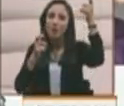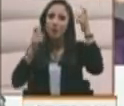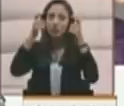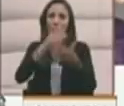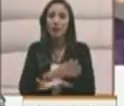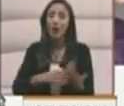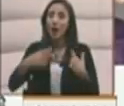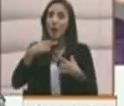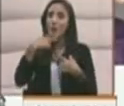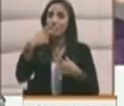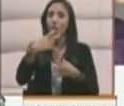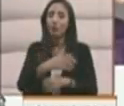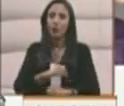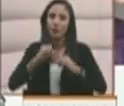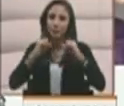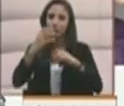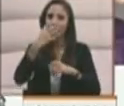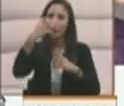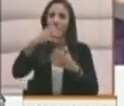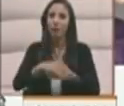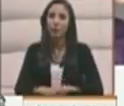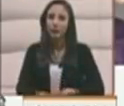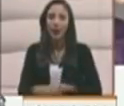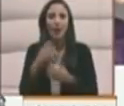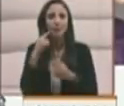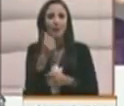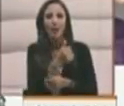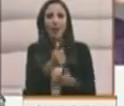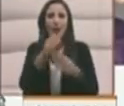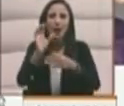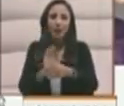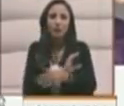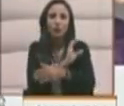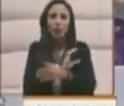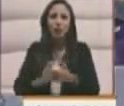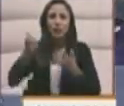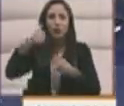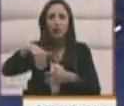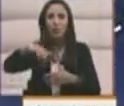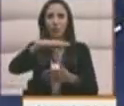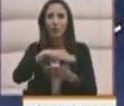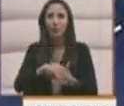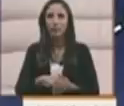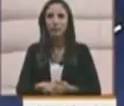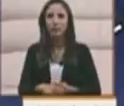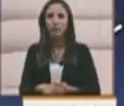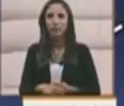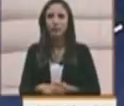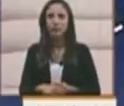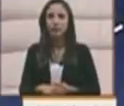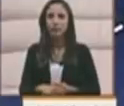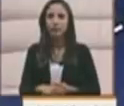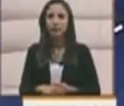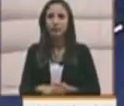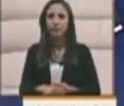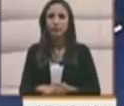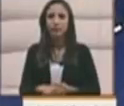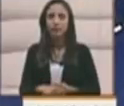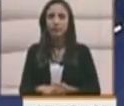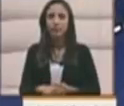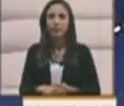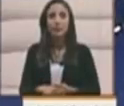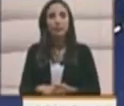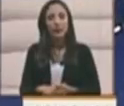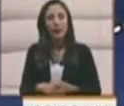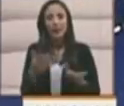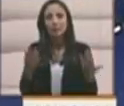la voz del comandante en todo ese pueblo que estaba ahí. Bueno. Ya estamos llegando al